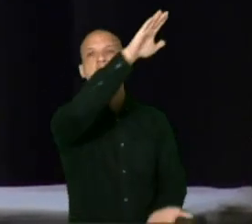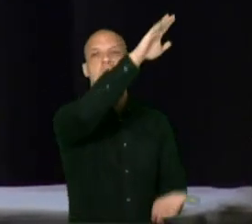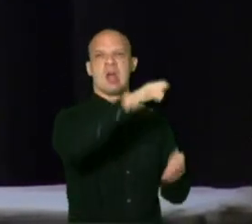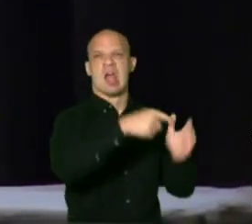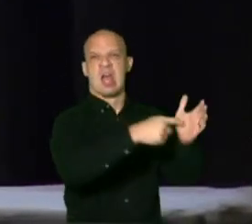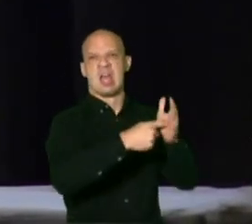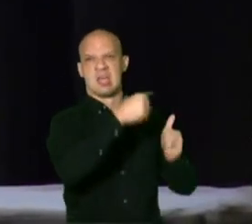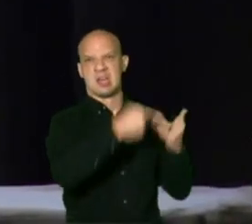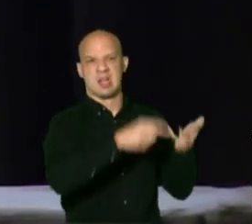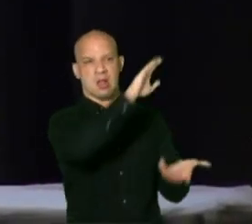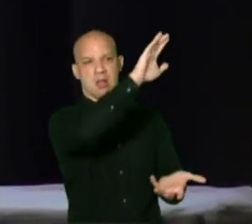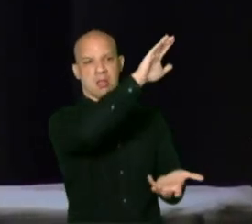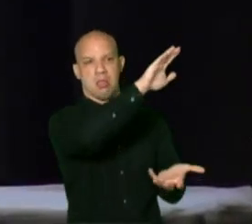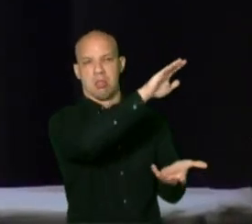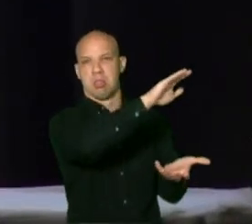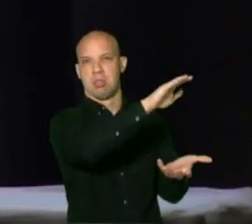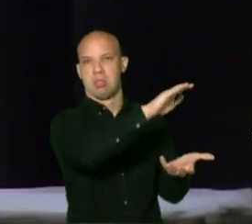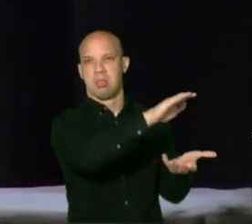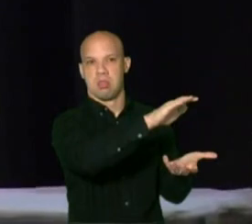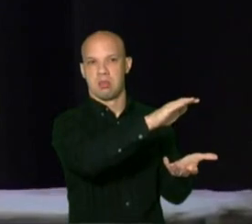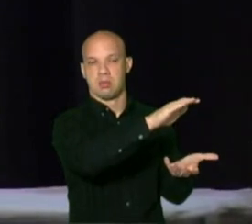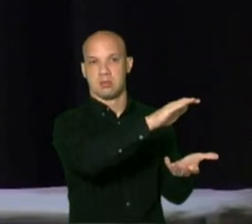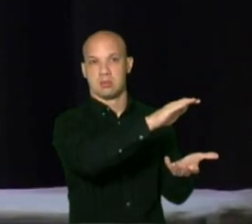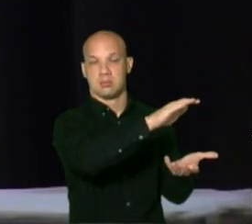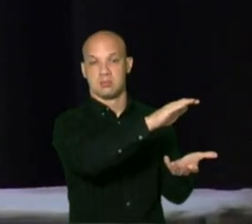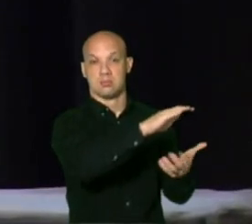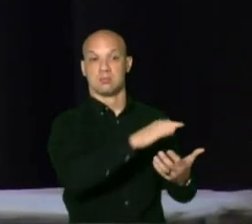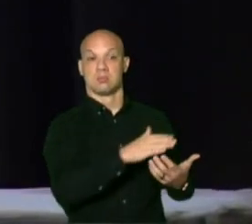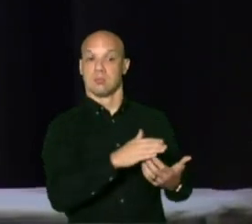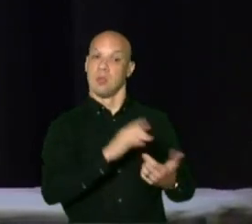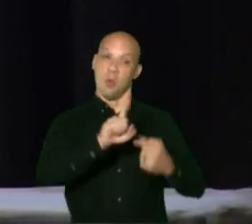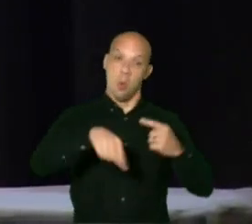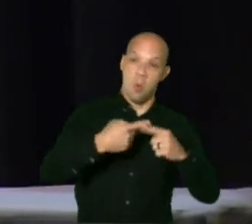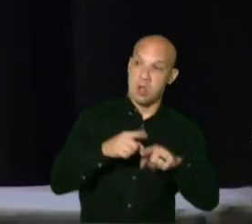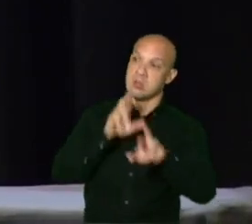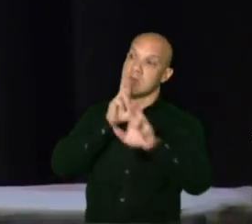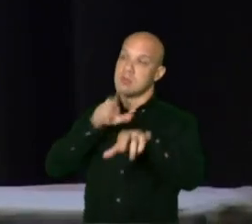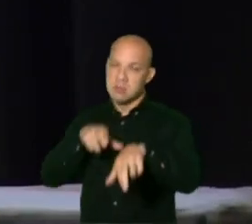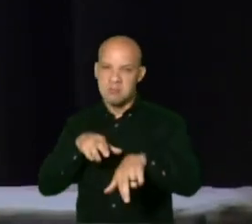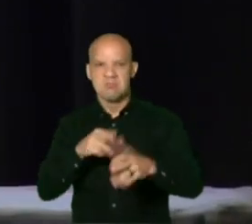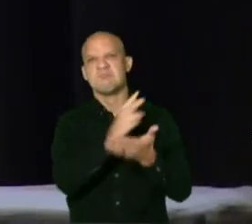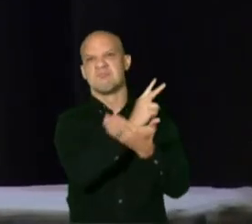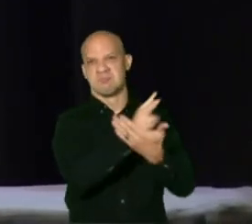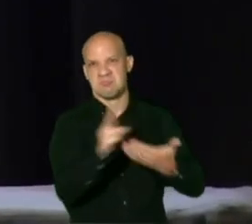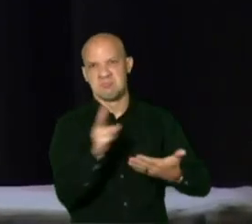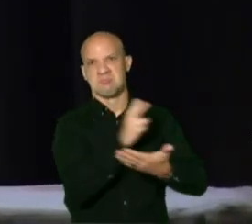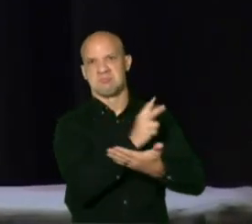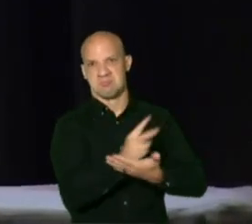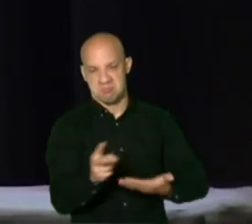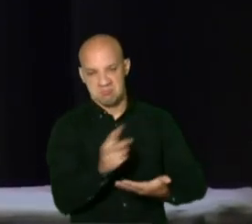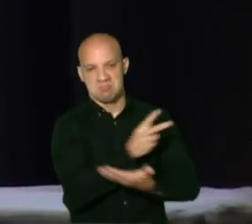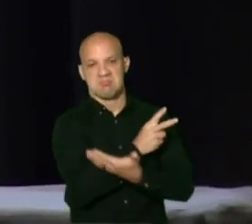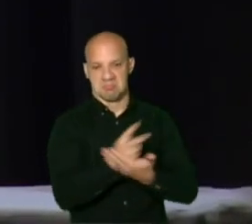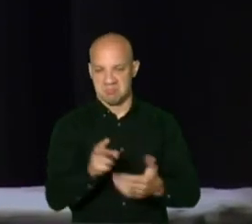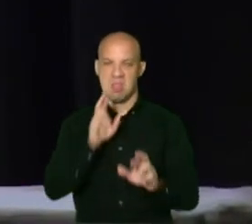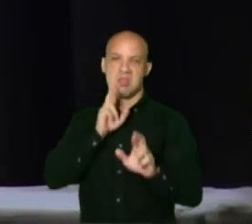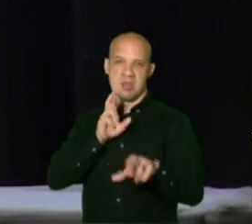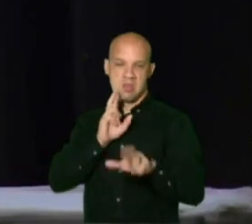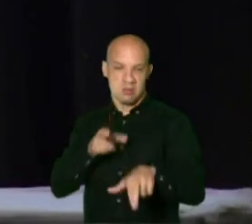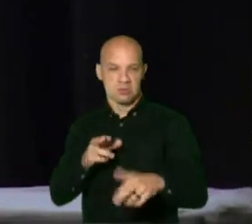índice de cumplimiento se ajusta a un 85%, la frecuencia de reportar es bisemanal y entonces el índice